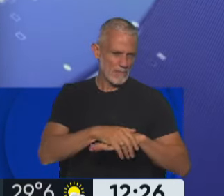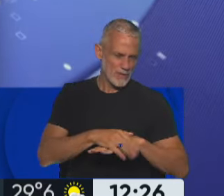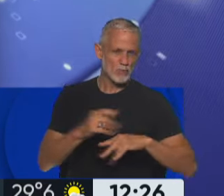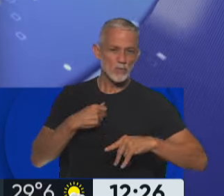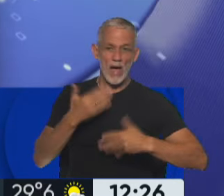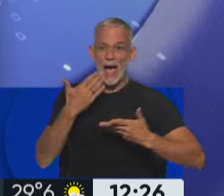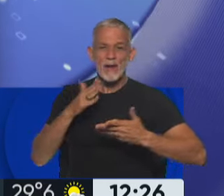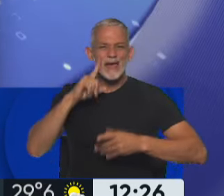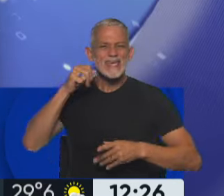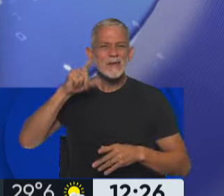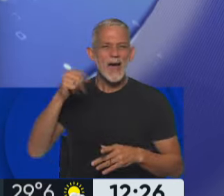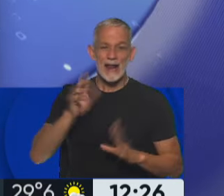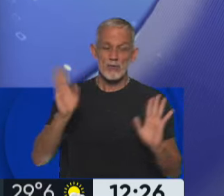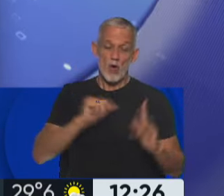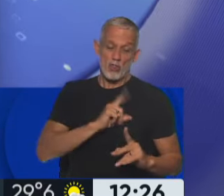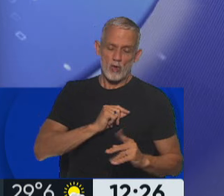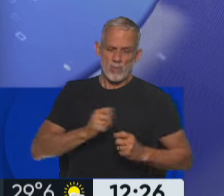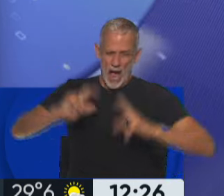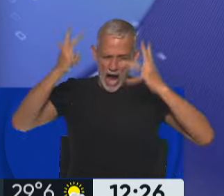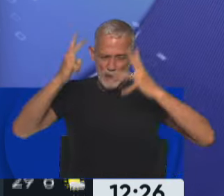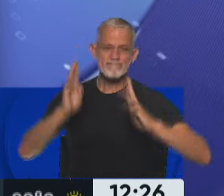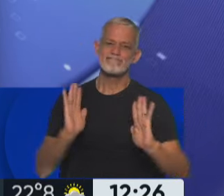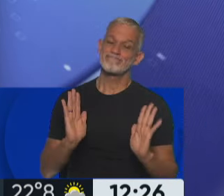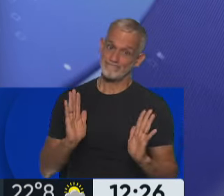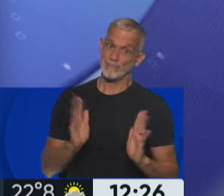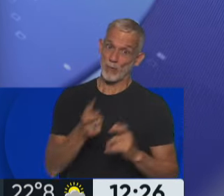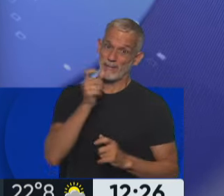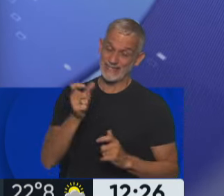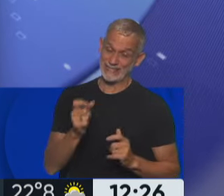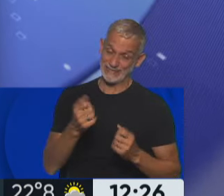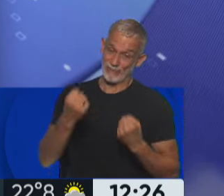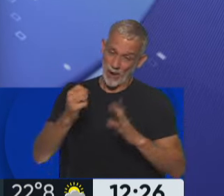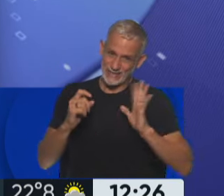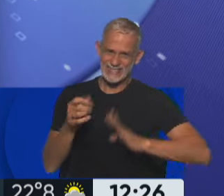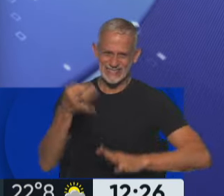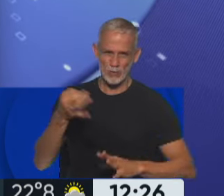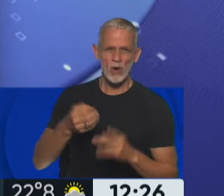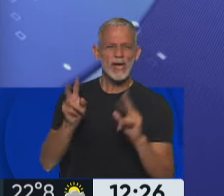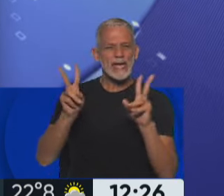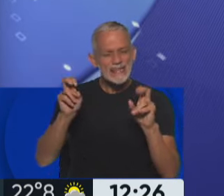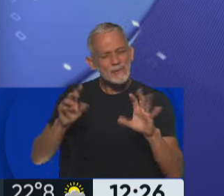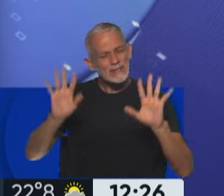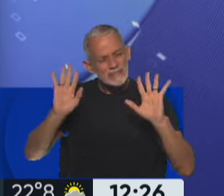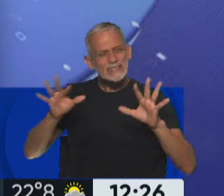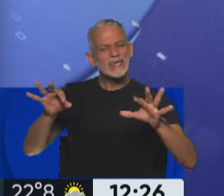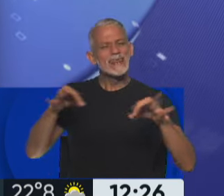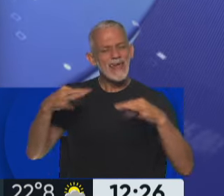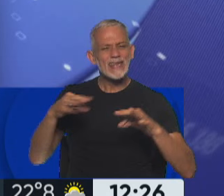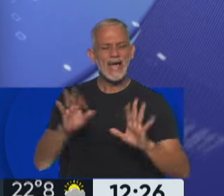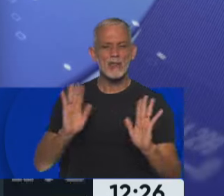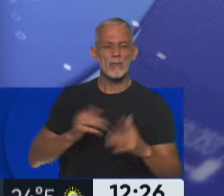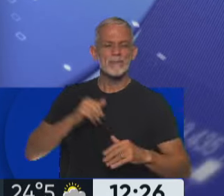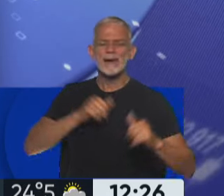hablaba Ivana hablaba el dolor nos imaginamos entonces las característica de ese mensaje hay temas muy delicados que tocan mis